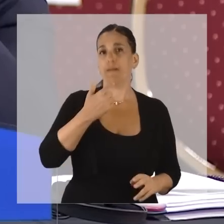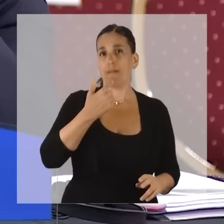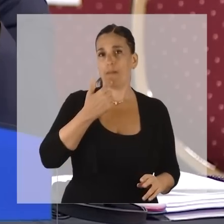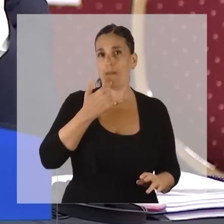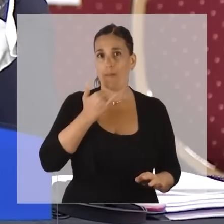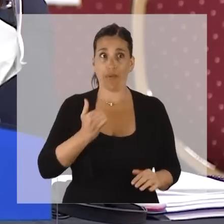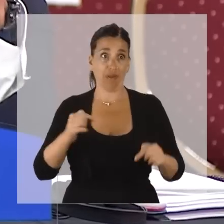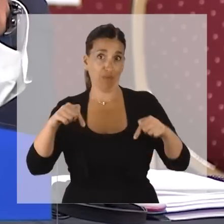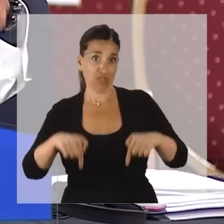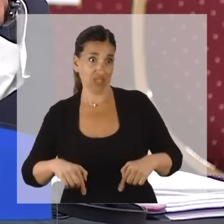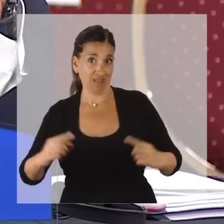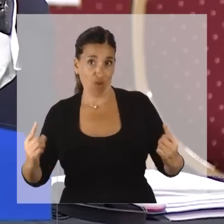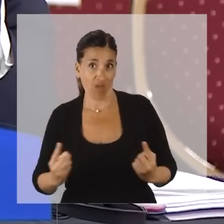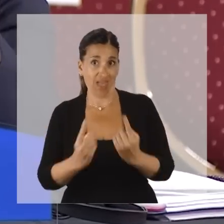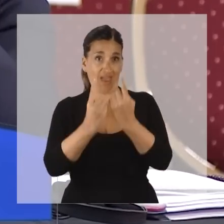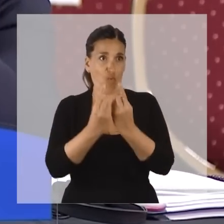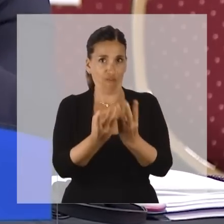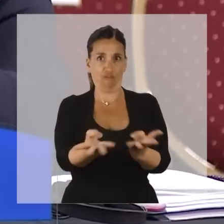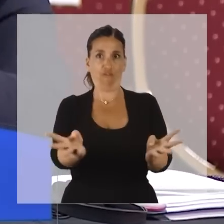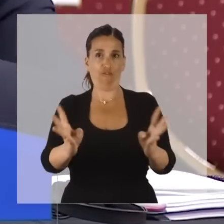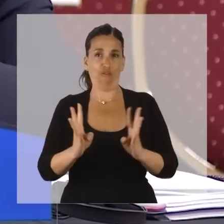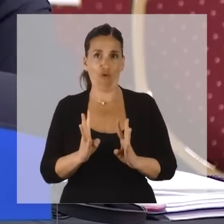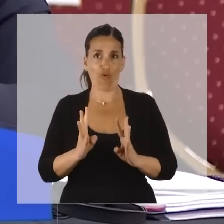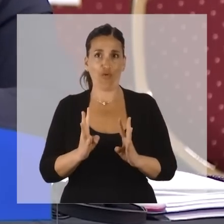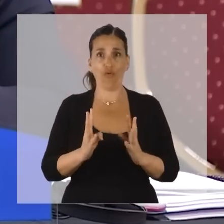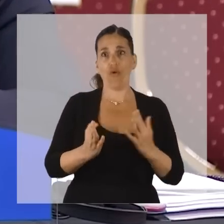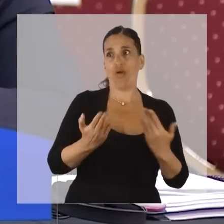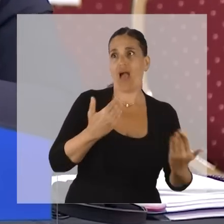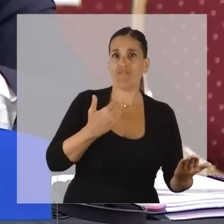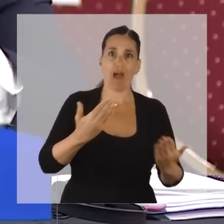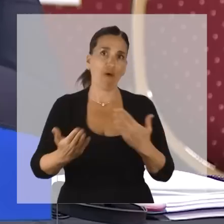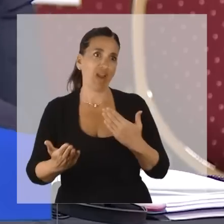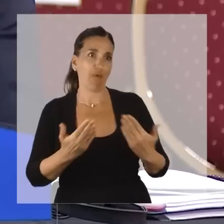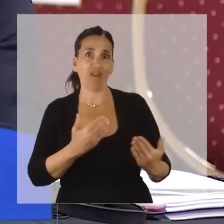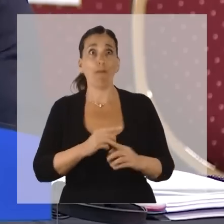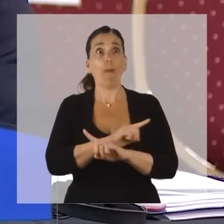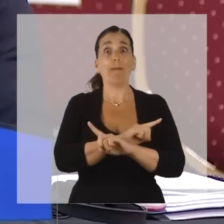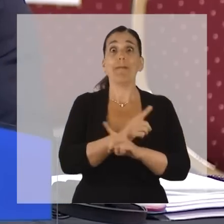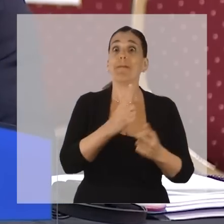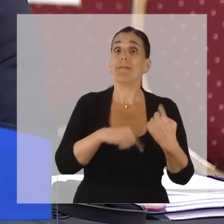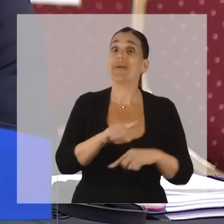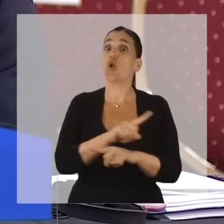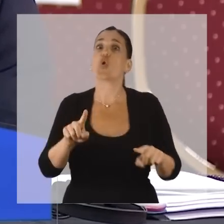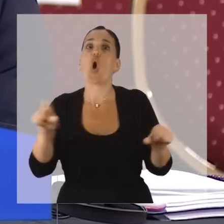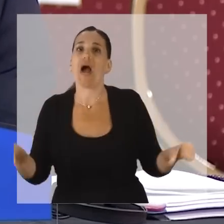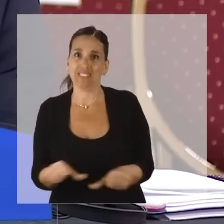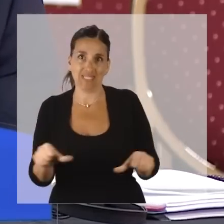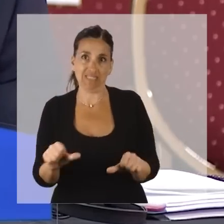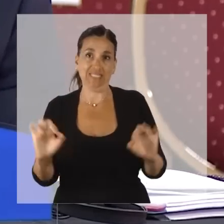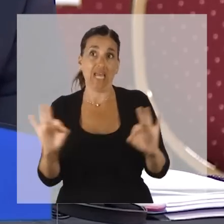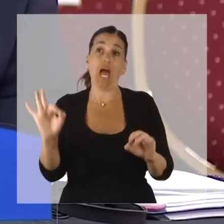si estos foros quedan en discursos y no se condicen con las acciones